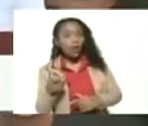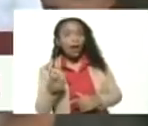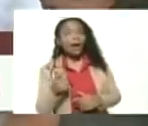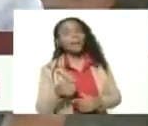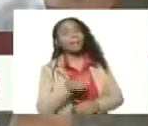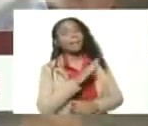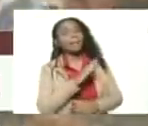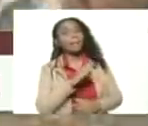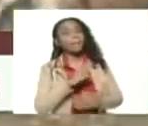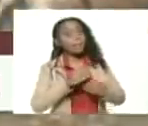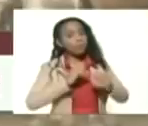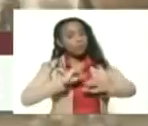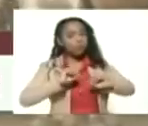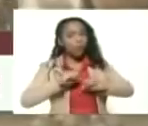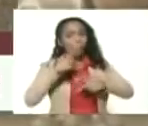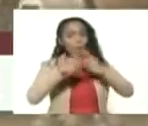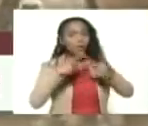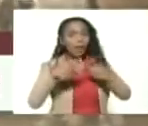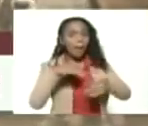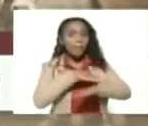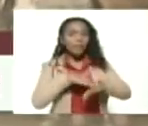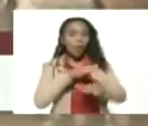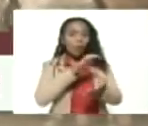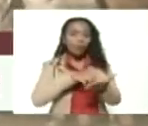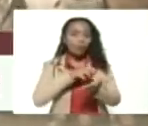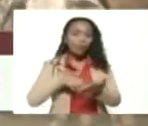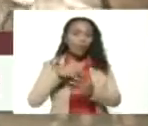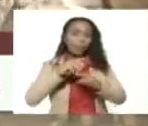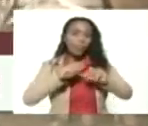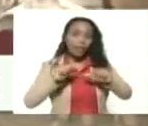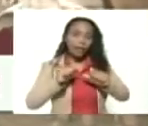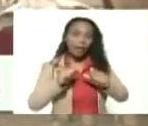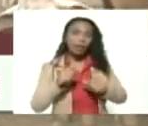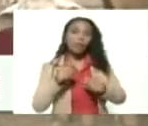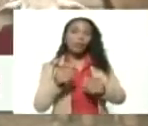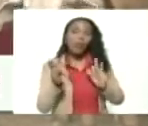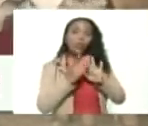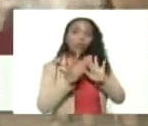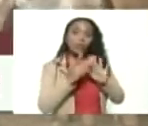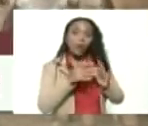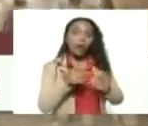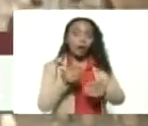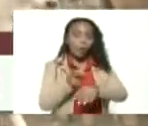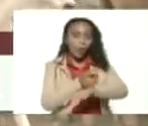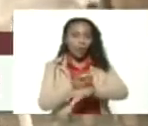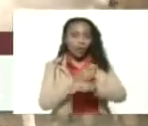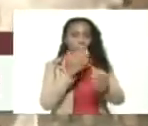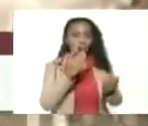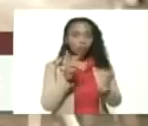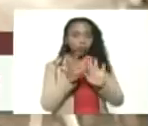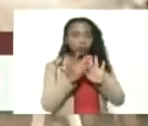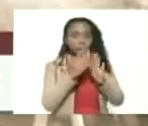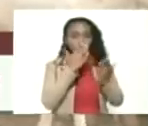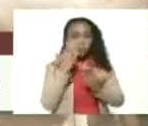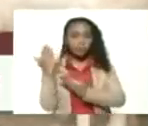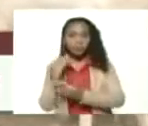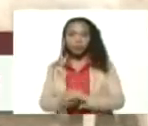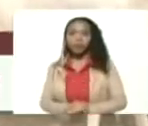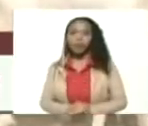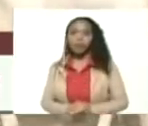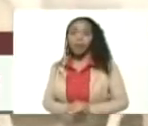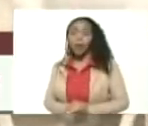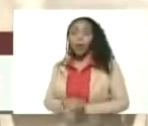manejando a través de la gran política del Ministerio de Agricultura y Tierra. Le devuelvo el paso a nuestra hermana gobernadora, presidente. Así es, presidente, como usted lo